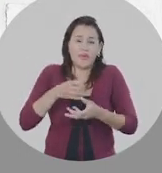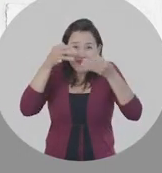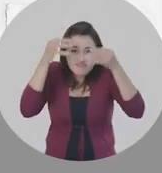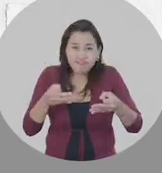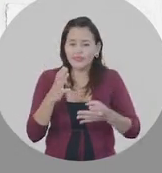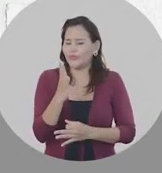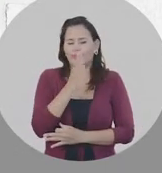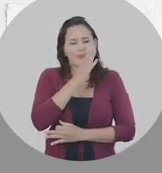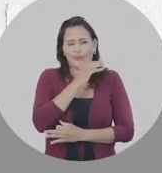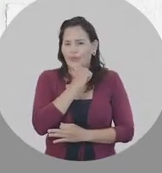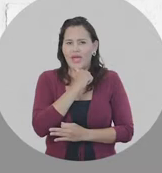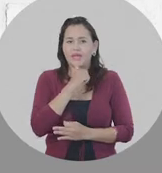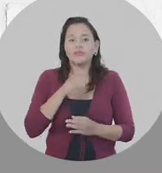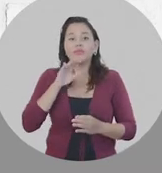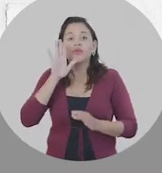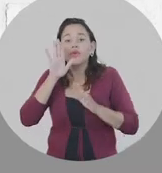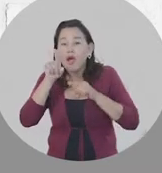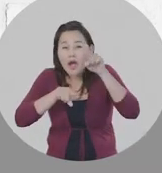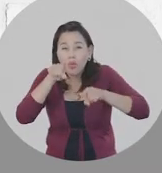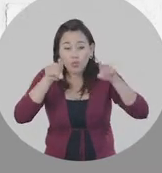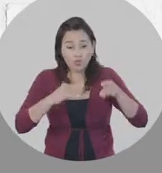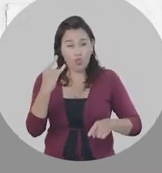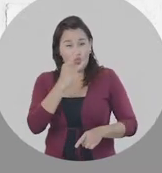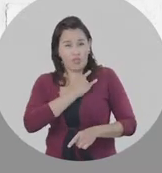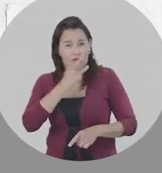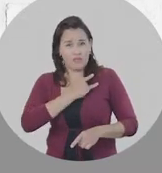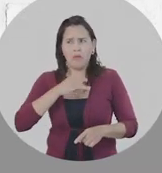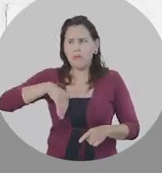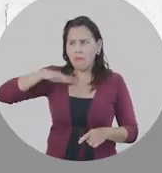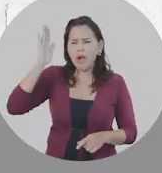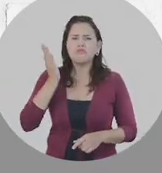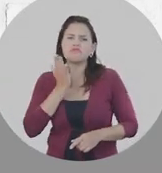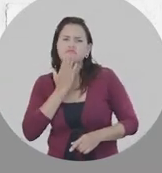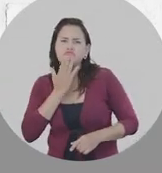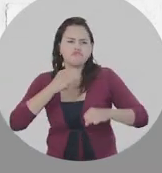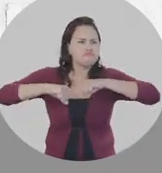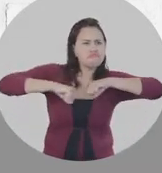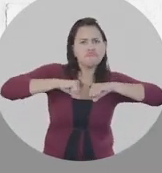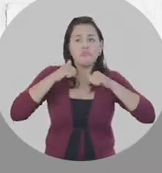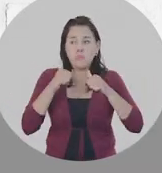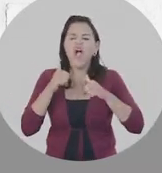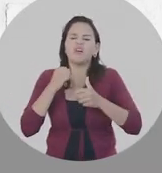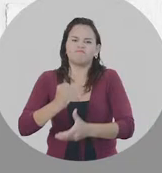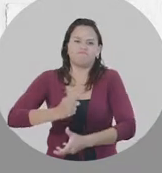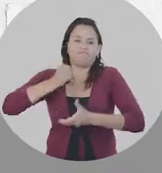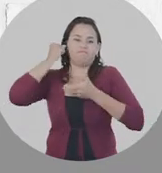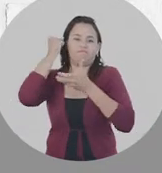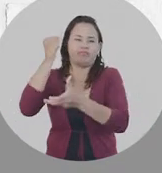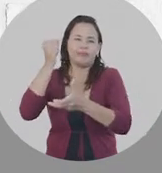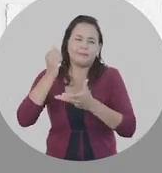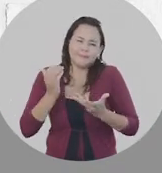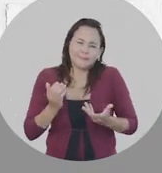realidad se asignan más recursos a las universidades con mayores capacidades e incluso se le recortan estos a las